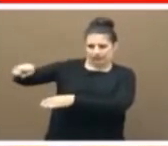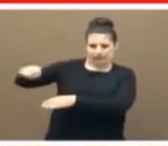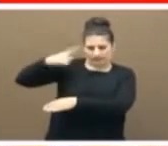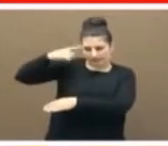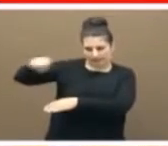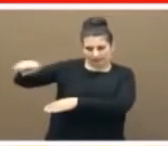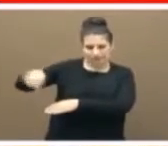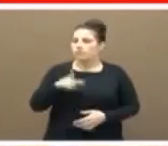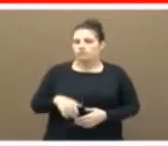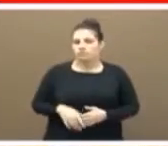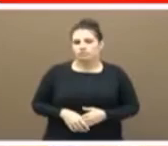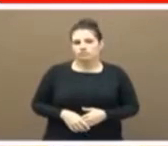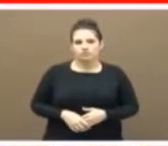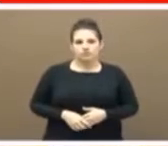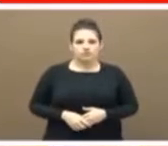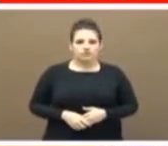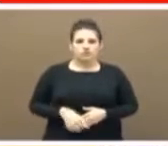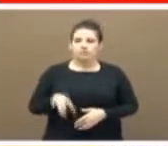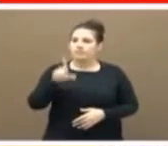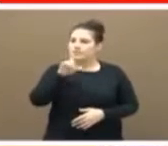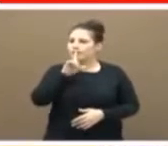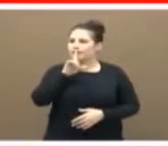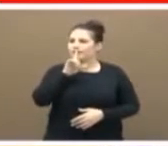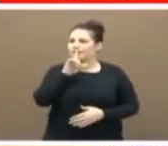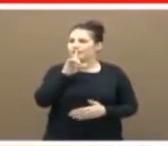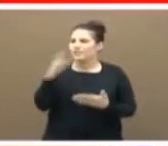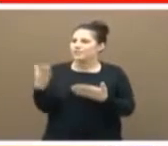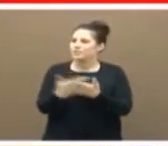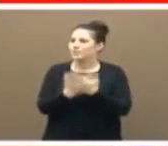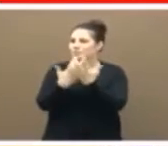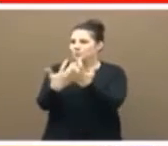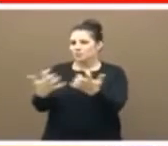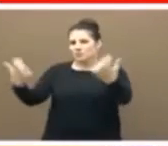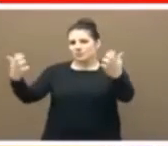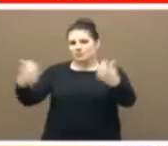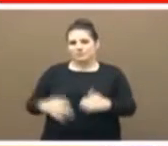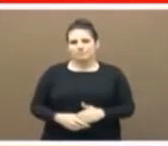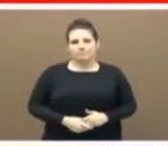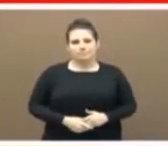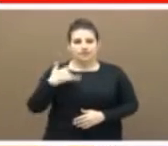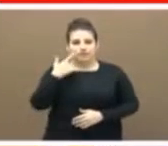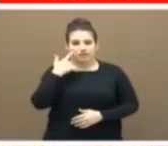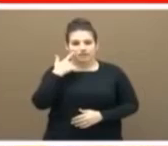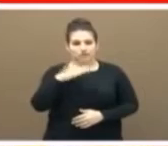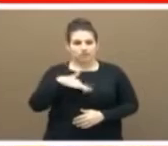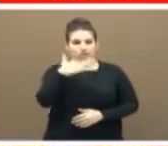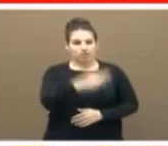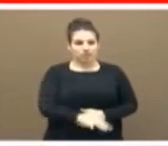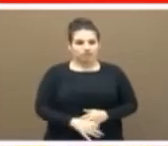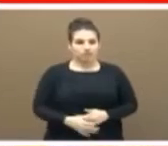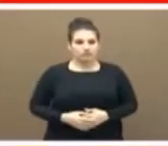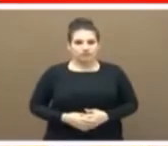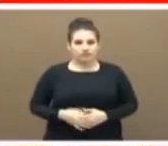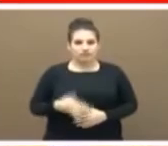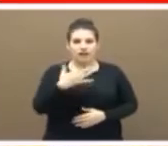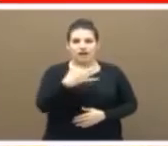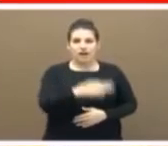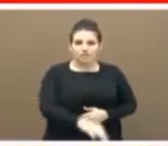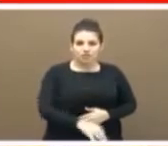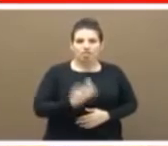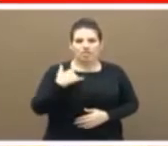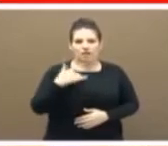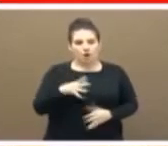260 millones de euros. Silencio de todo el hemiciclo. Haber sido capaz de abrir las urgencias